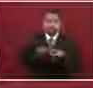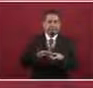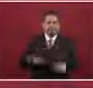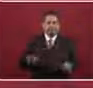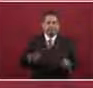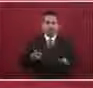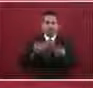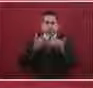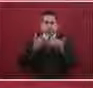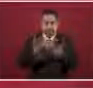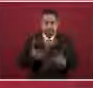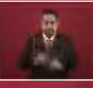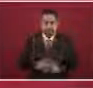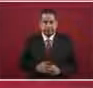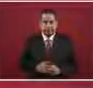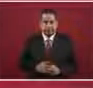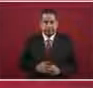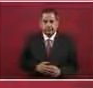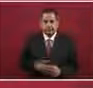y